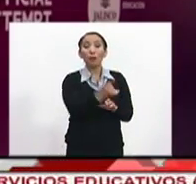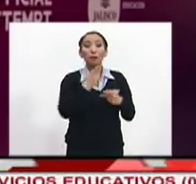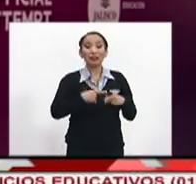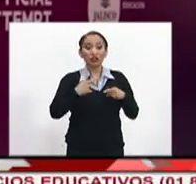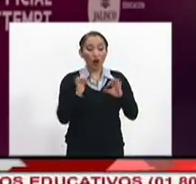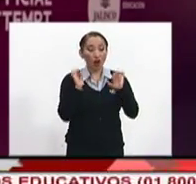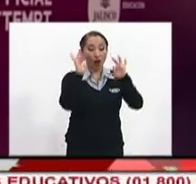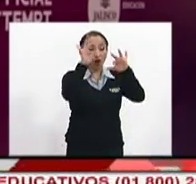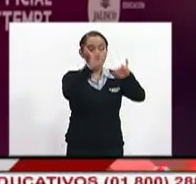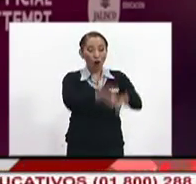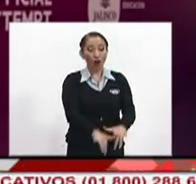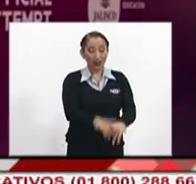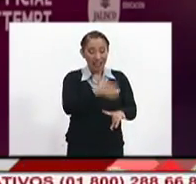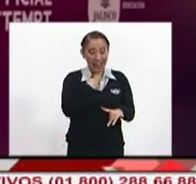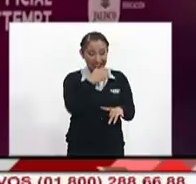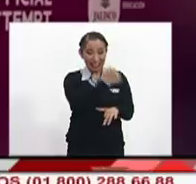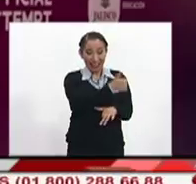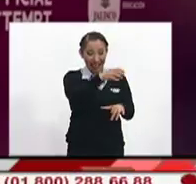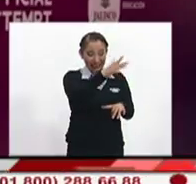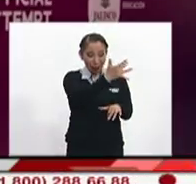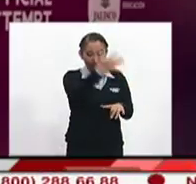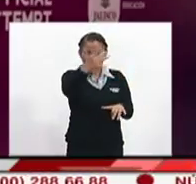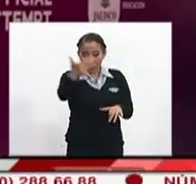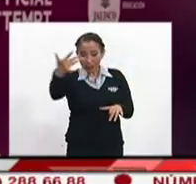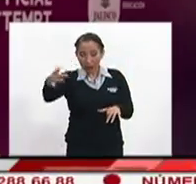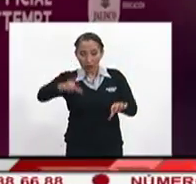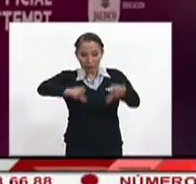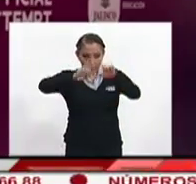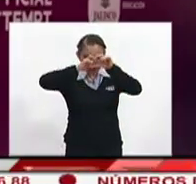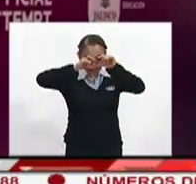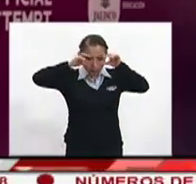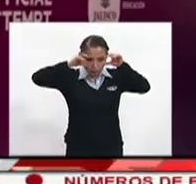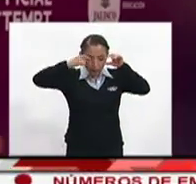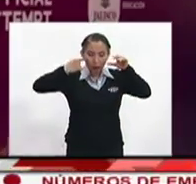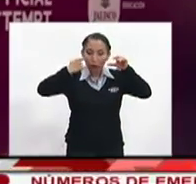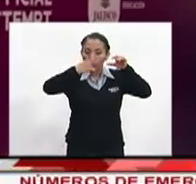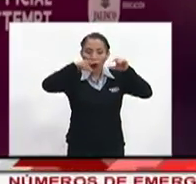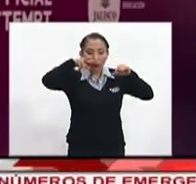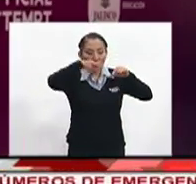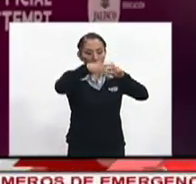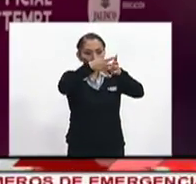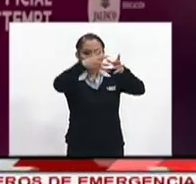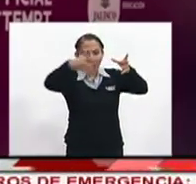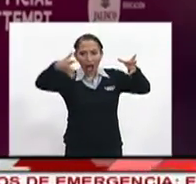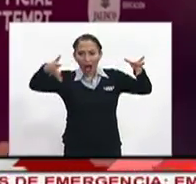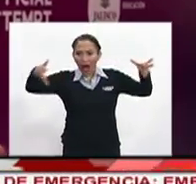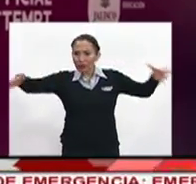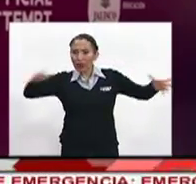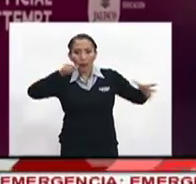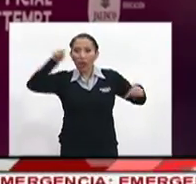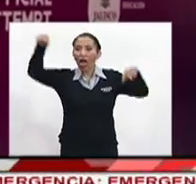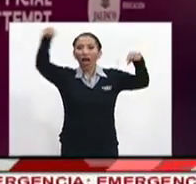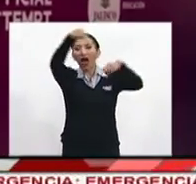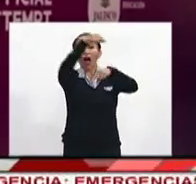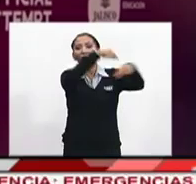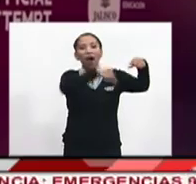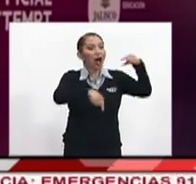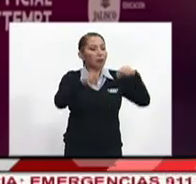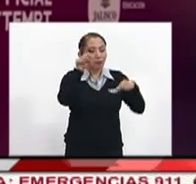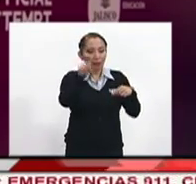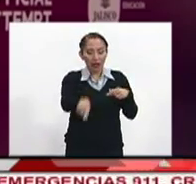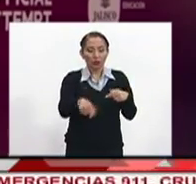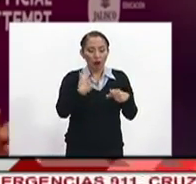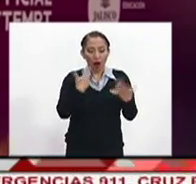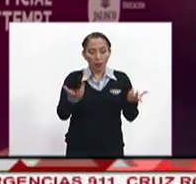Nosotros tuvimos por cada 50 participantes un visor que fungió como mis ojos. Al ser un evento tan grande, yo no puedo estar en todos los lados al mismo